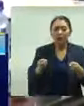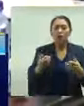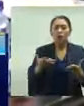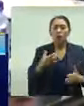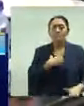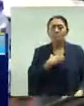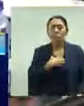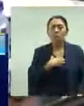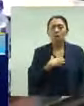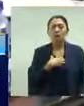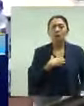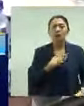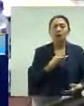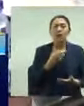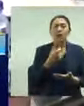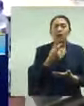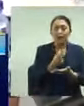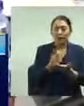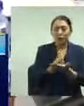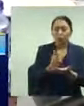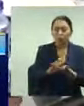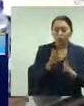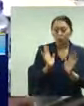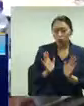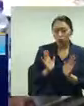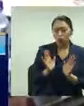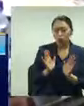sus prioridades, pero